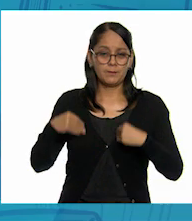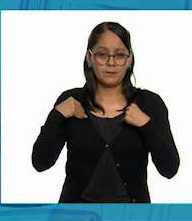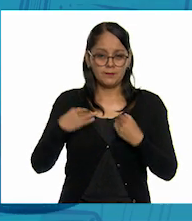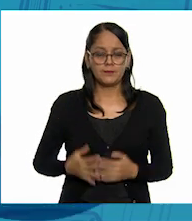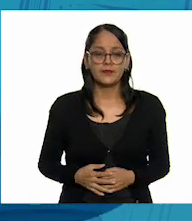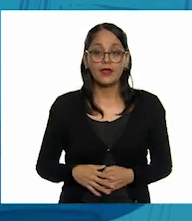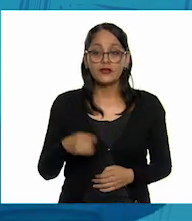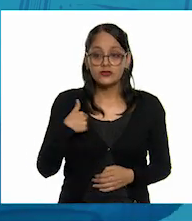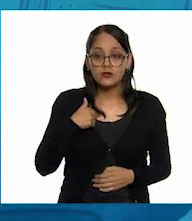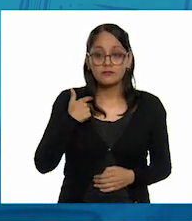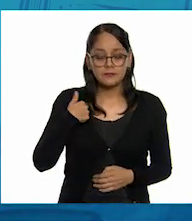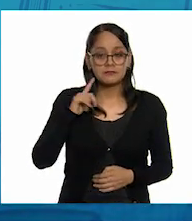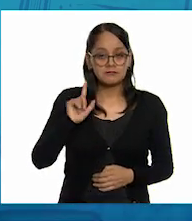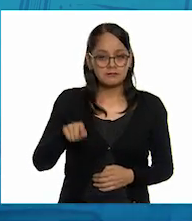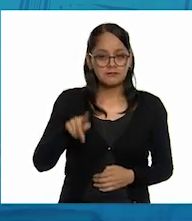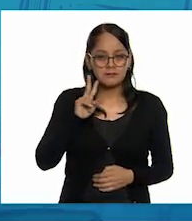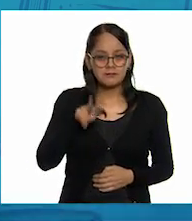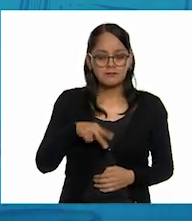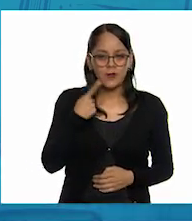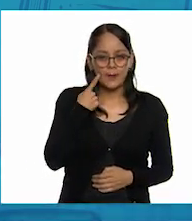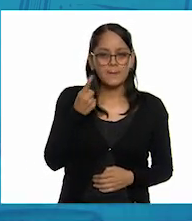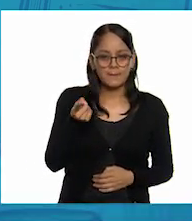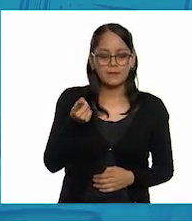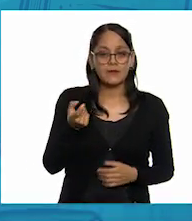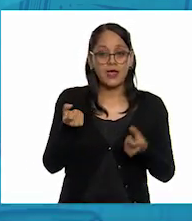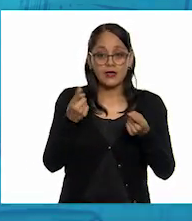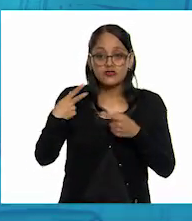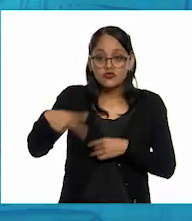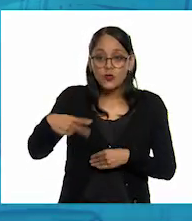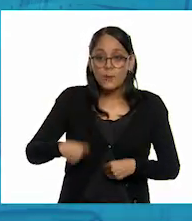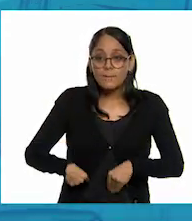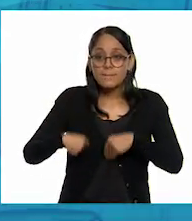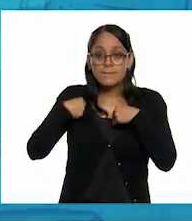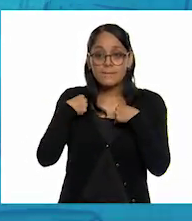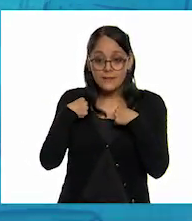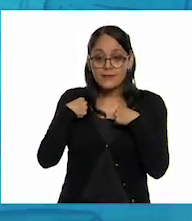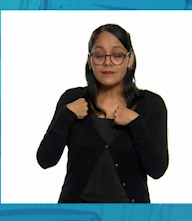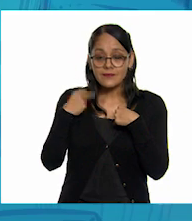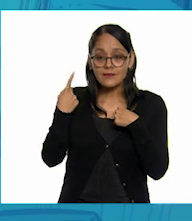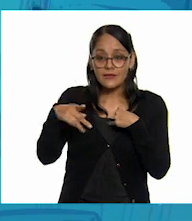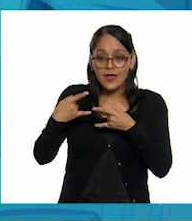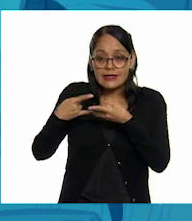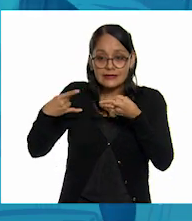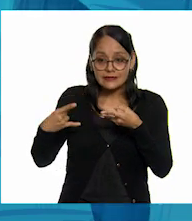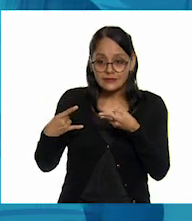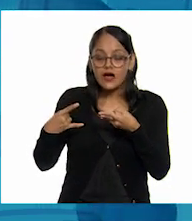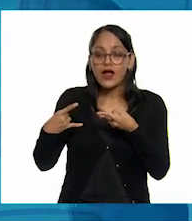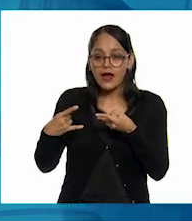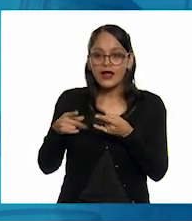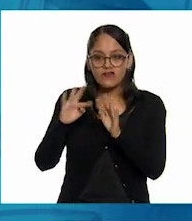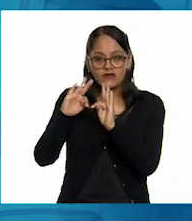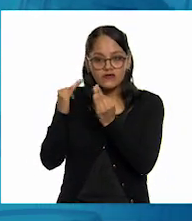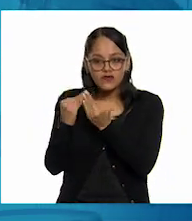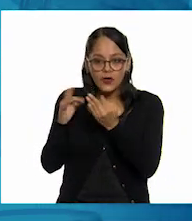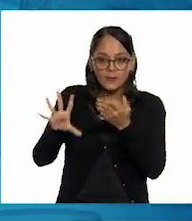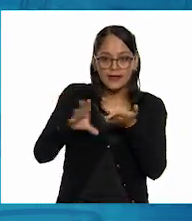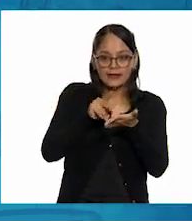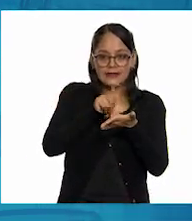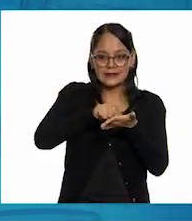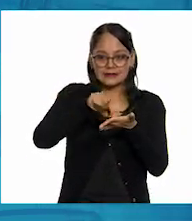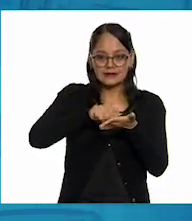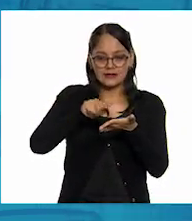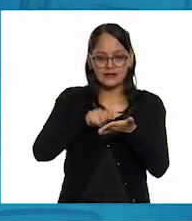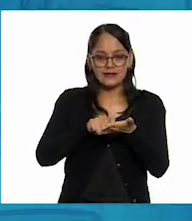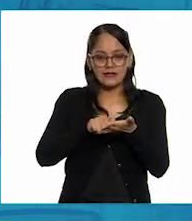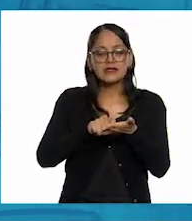cuenta incluso que lo que les pasa en su vida a veces marca su estilo de escritura o los temas